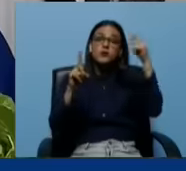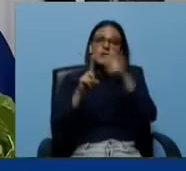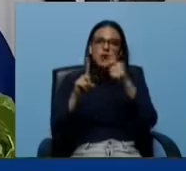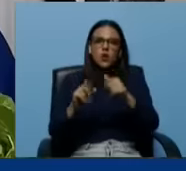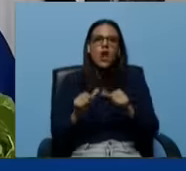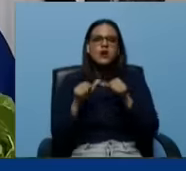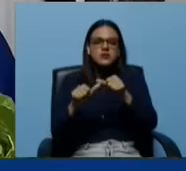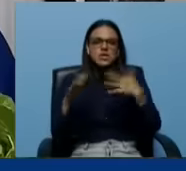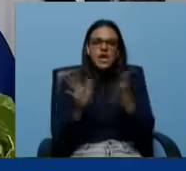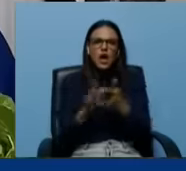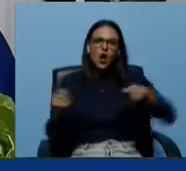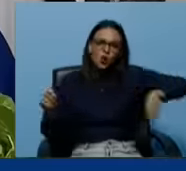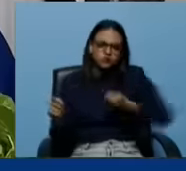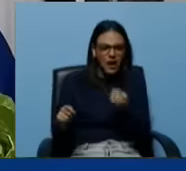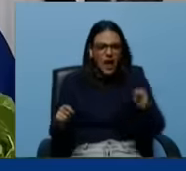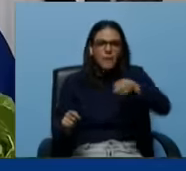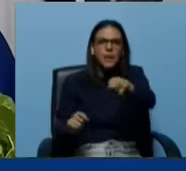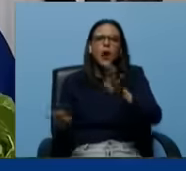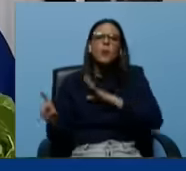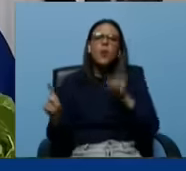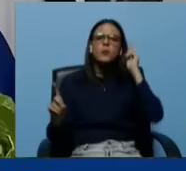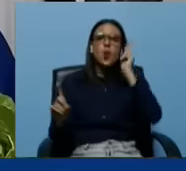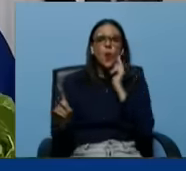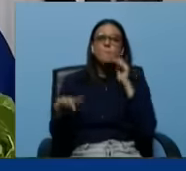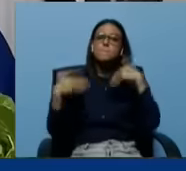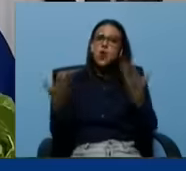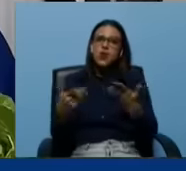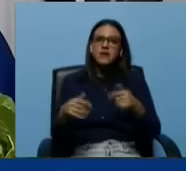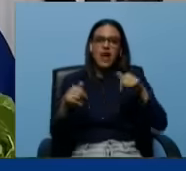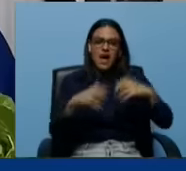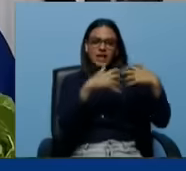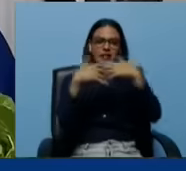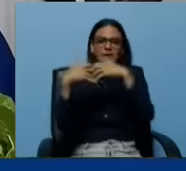va con la espada de Bolívar ahora en esta batalla.